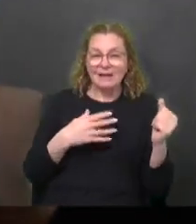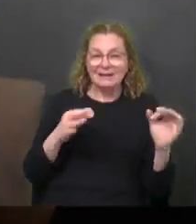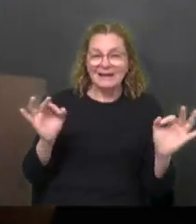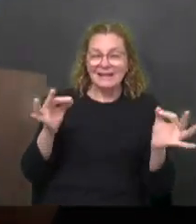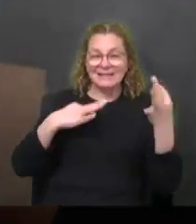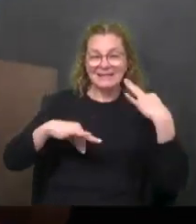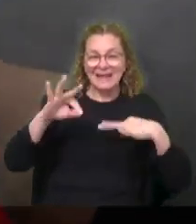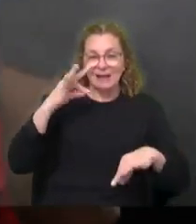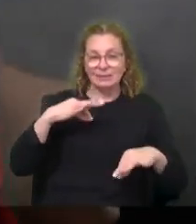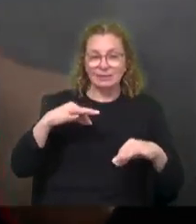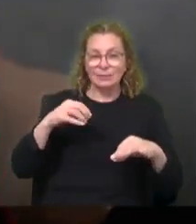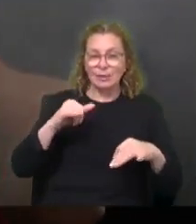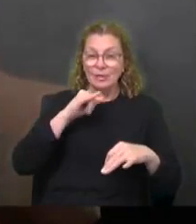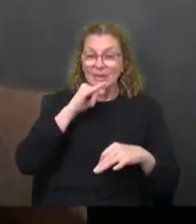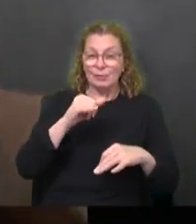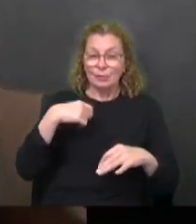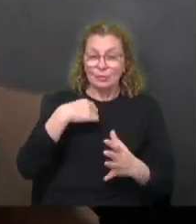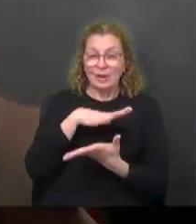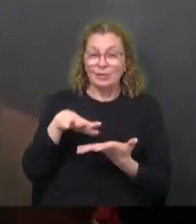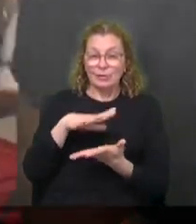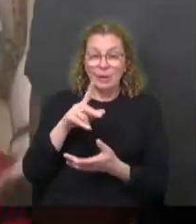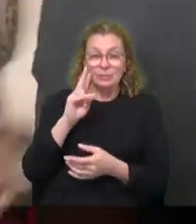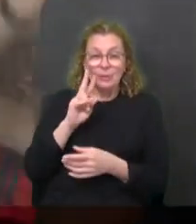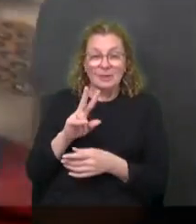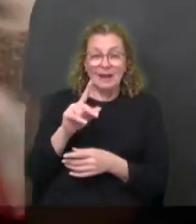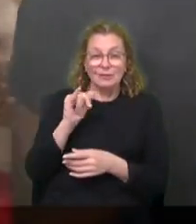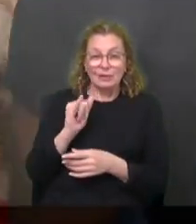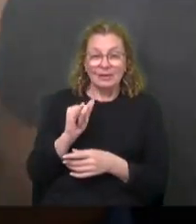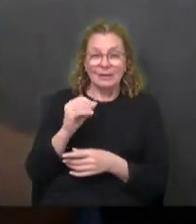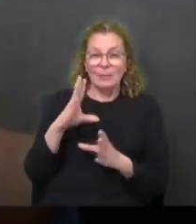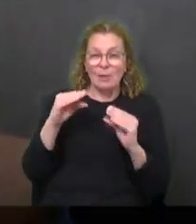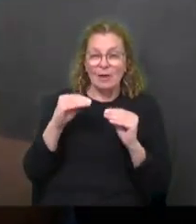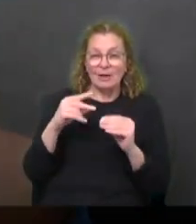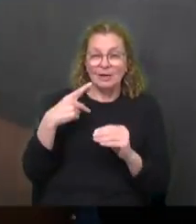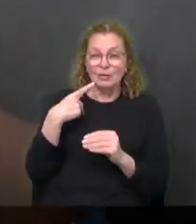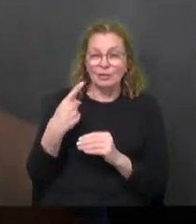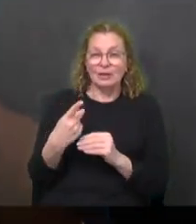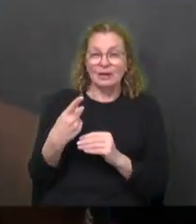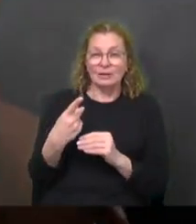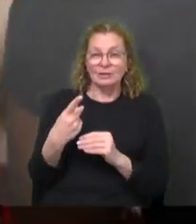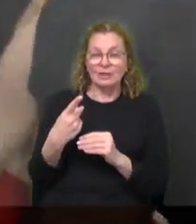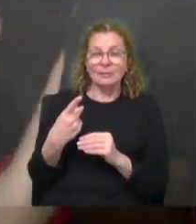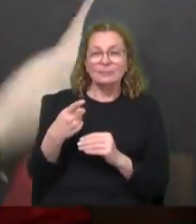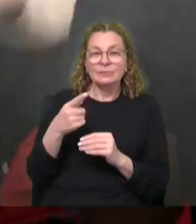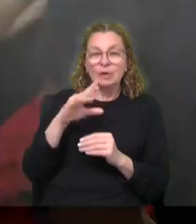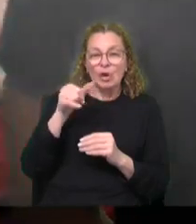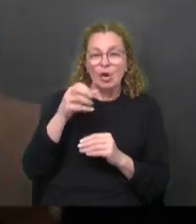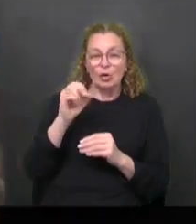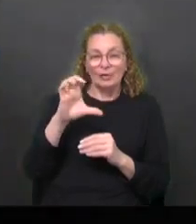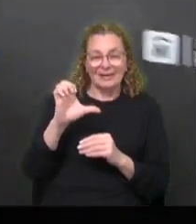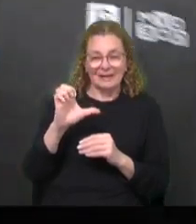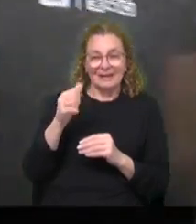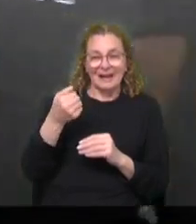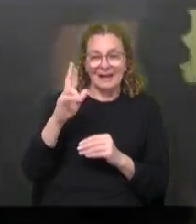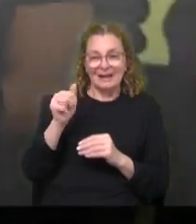bastante denuncia social también, por lo poquito que estuve escuchando recién. Así que vamos a hablar con su director. director, que es Josué Araya, estuvo ya también